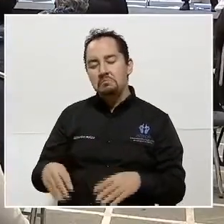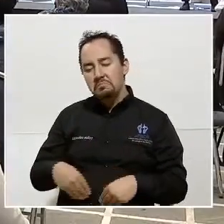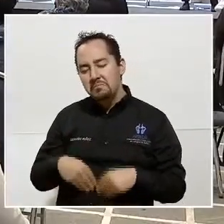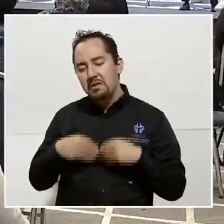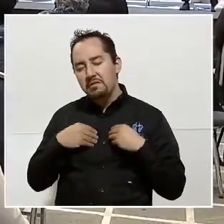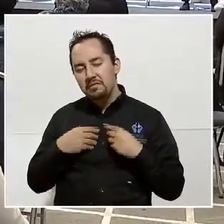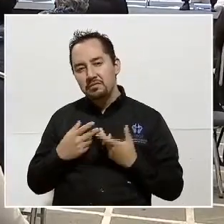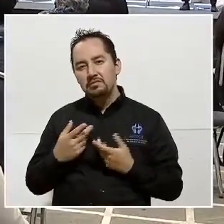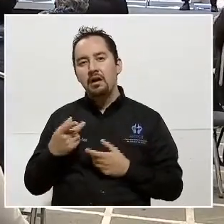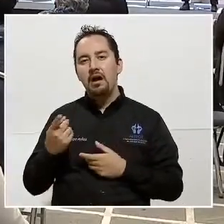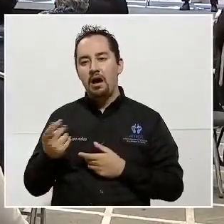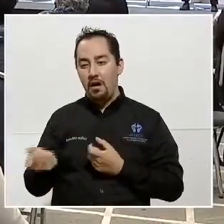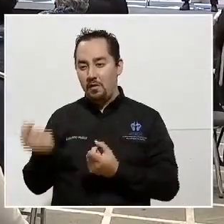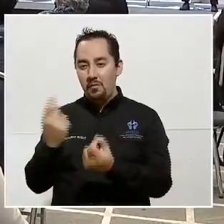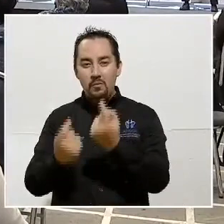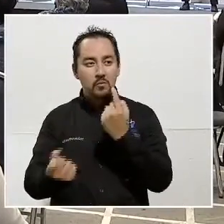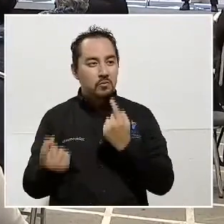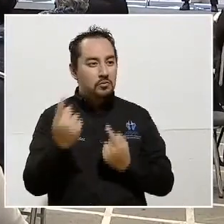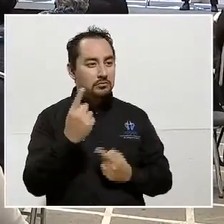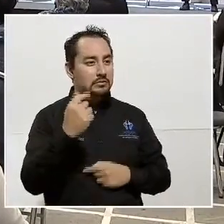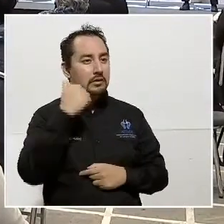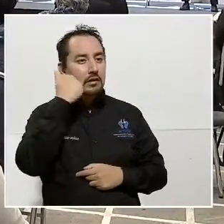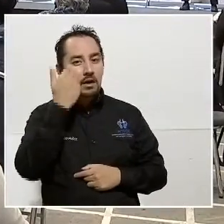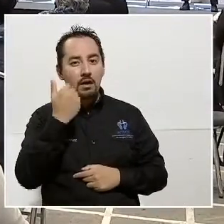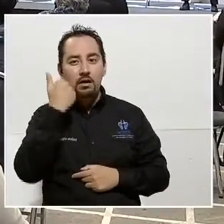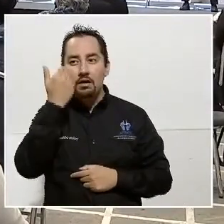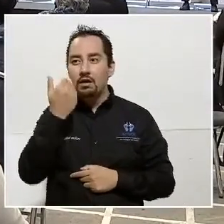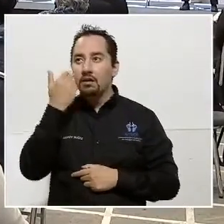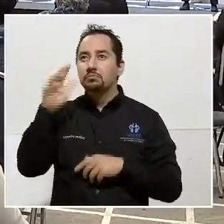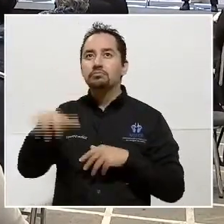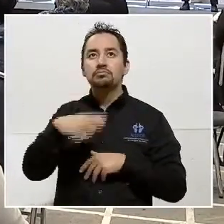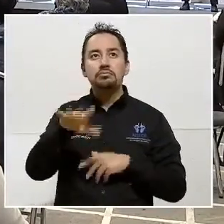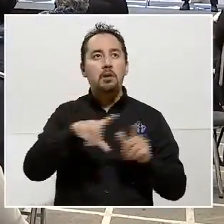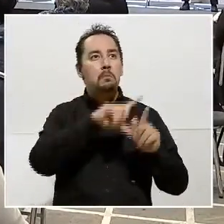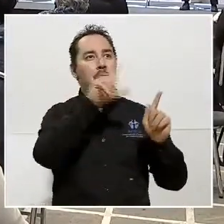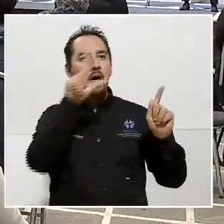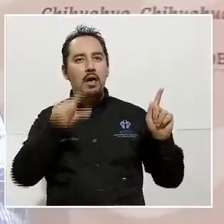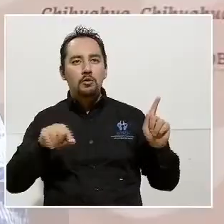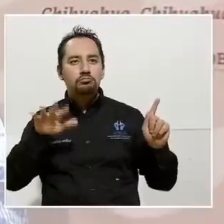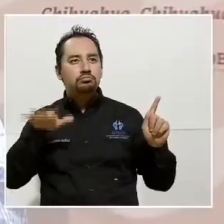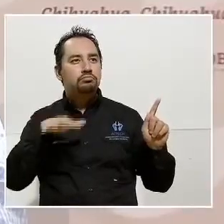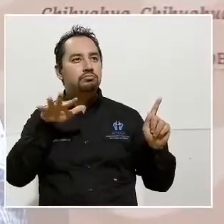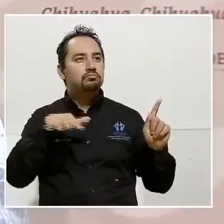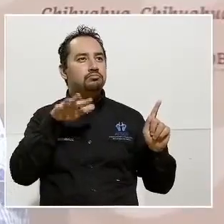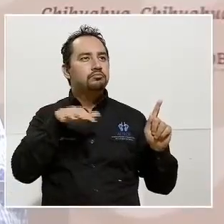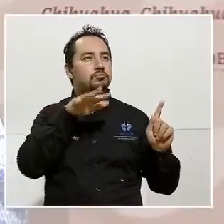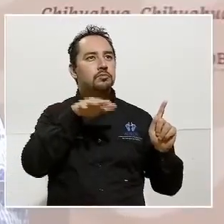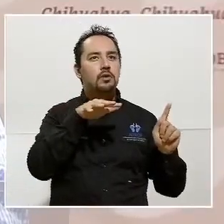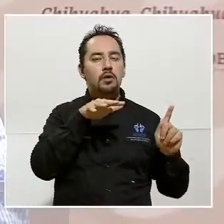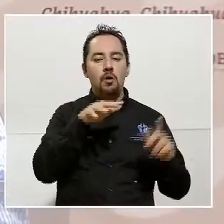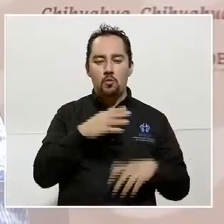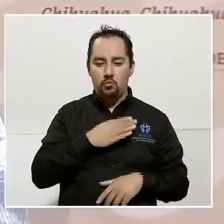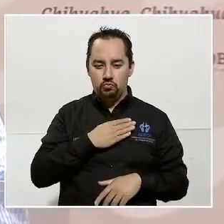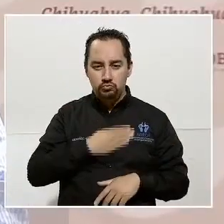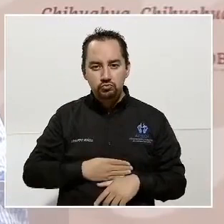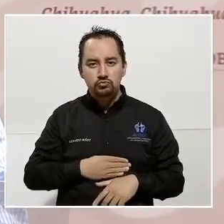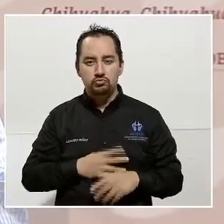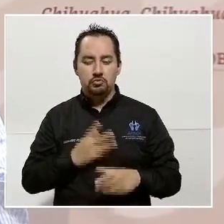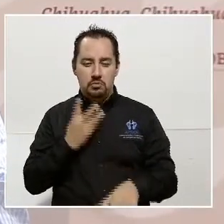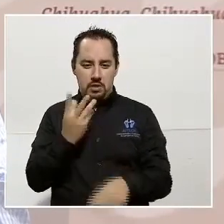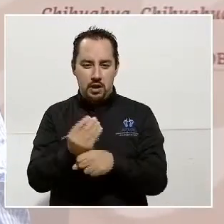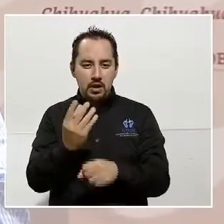individuos que han buscado en todo momento y en todo el país verdad, justicia y reparación.